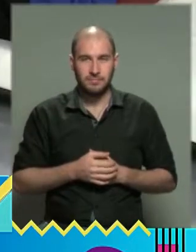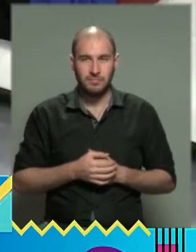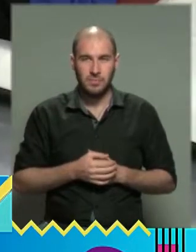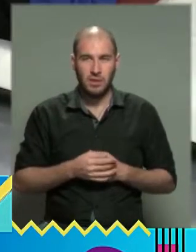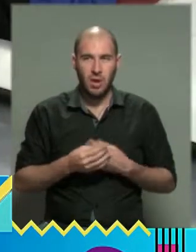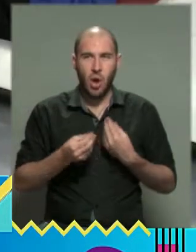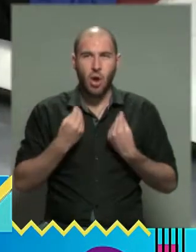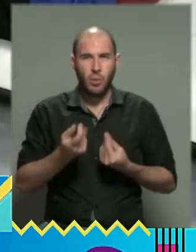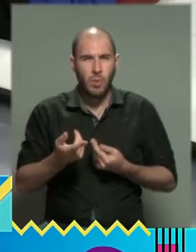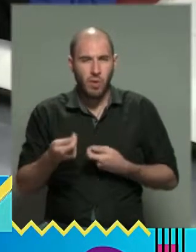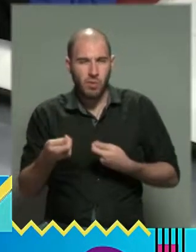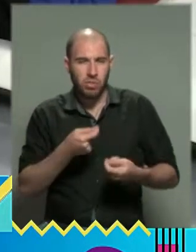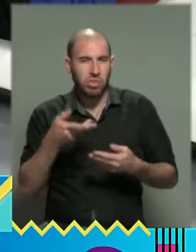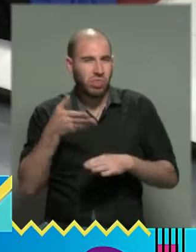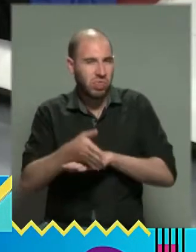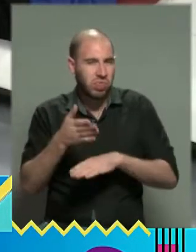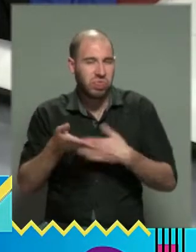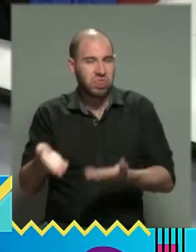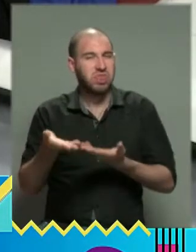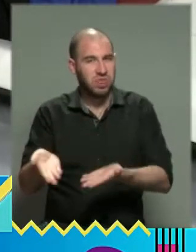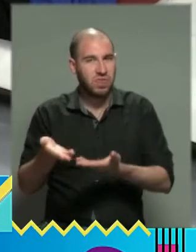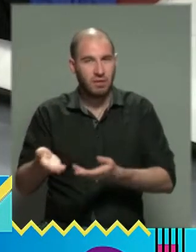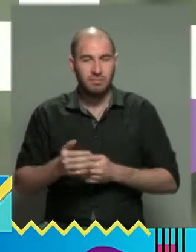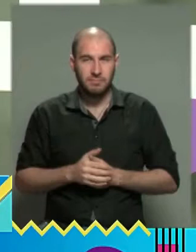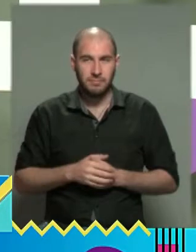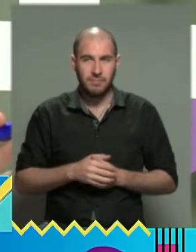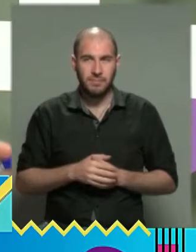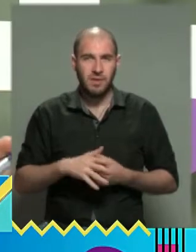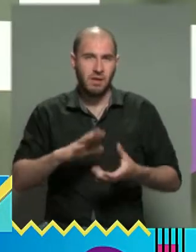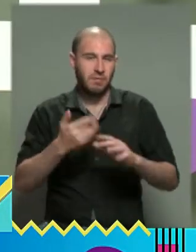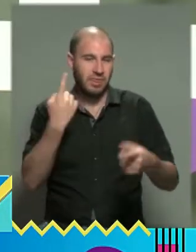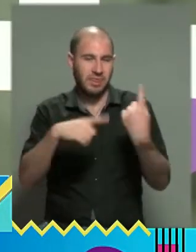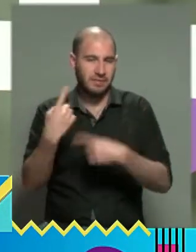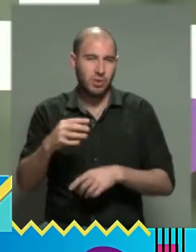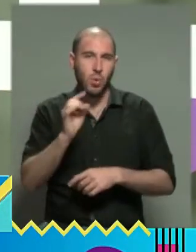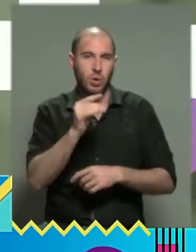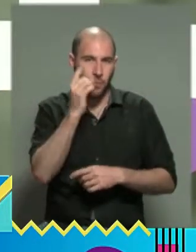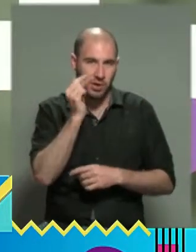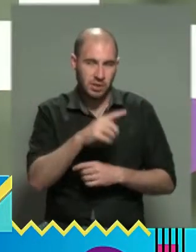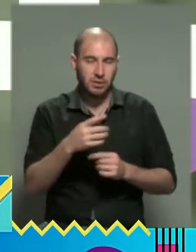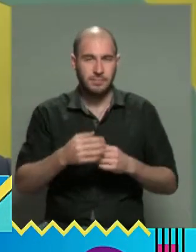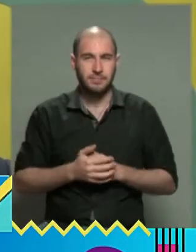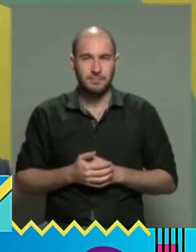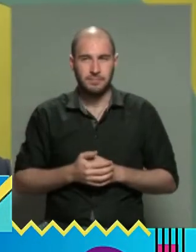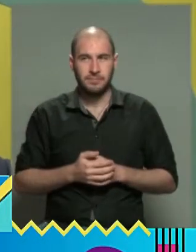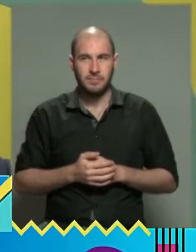cómo se puede llegar a jugar con el asistencialismo desde distintos sectores, no solo desde el político, pero... Sí,